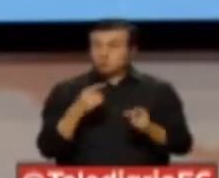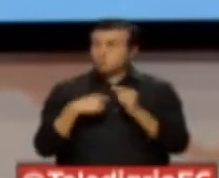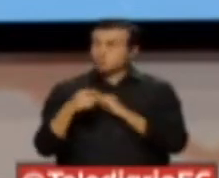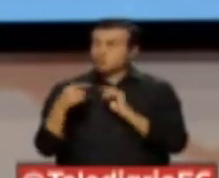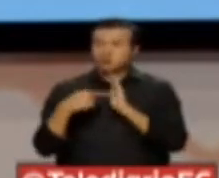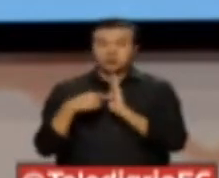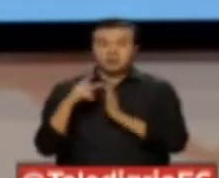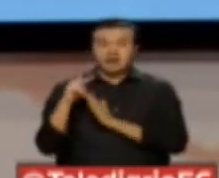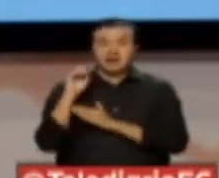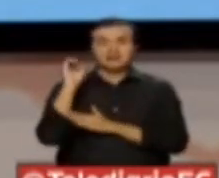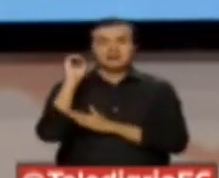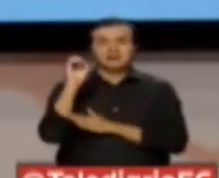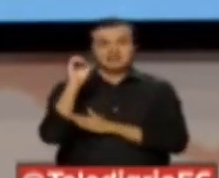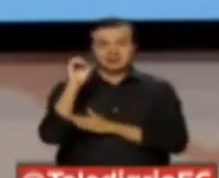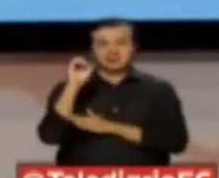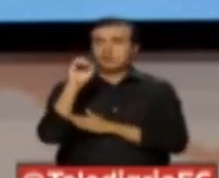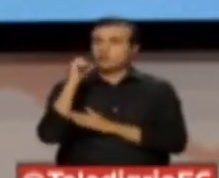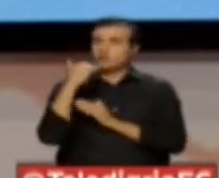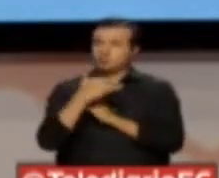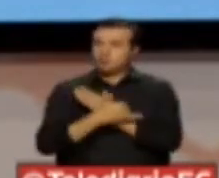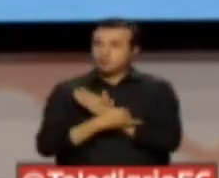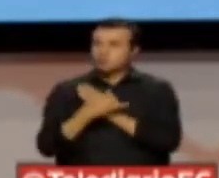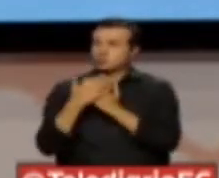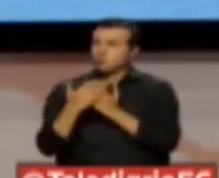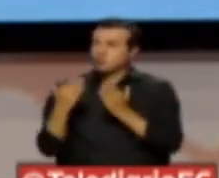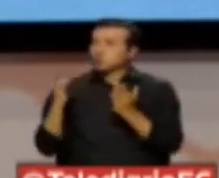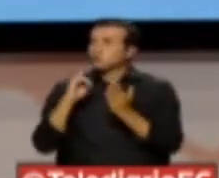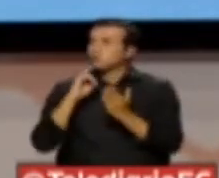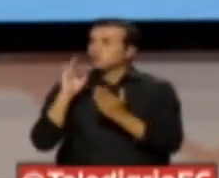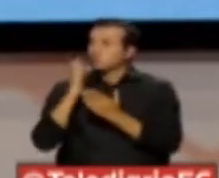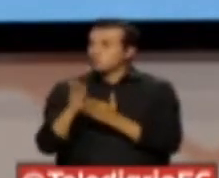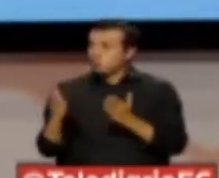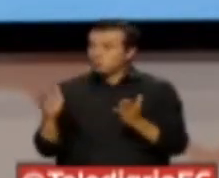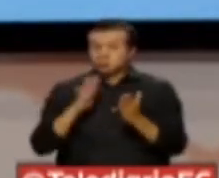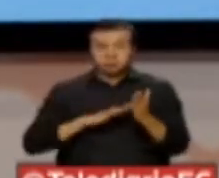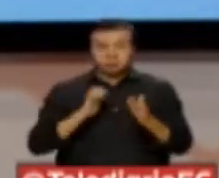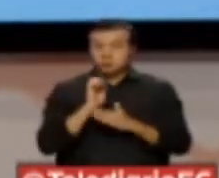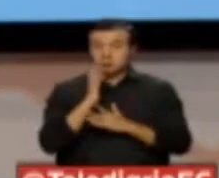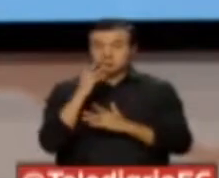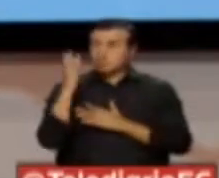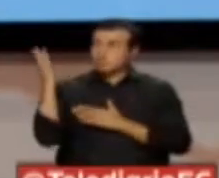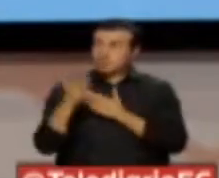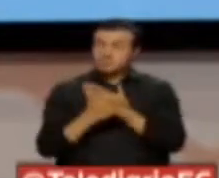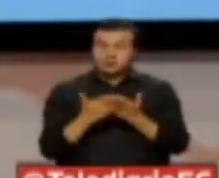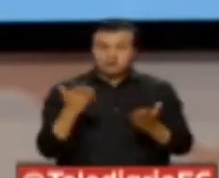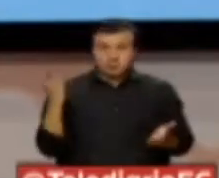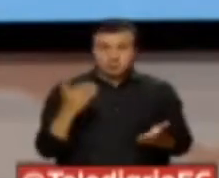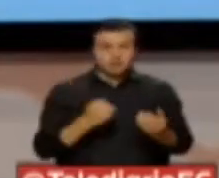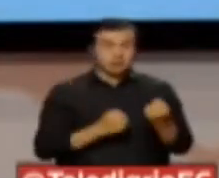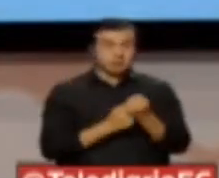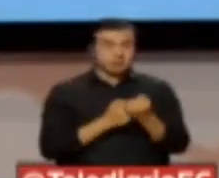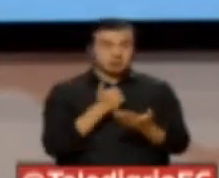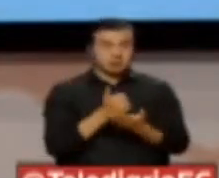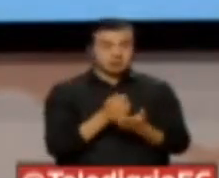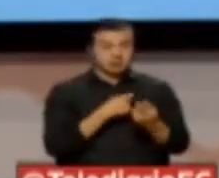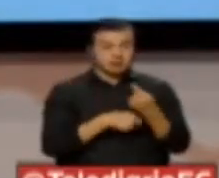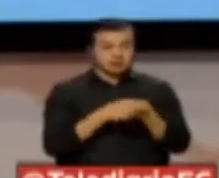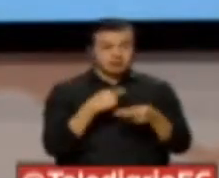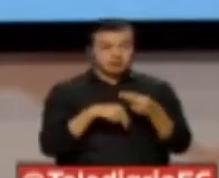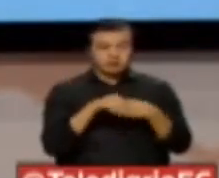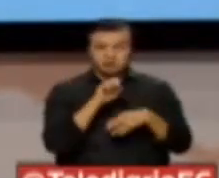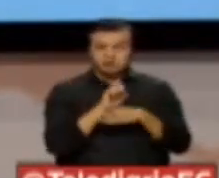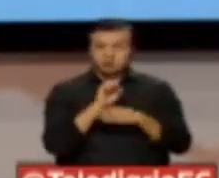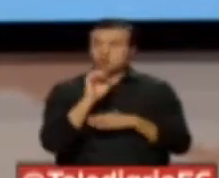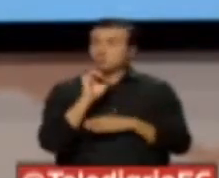aranceles a los estados unidos y también importar materia prima bienes de capital que no se producen en el ecuador conservan celes y facilitar el comercio tanto